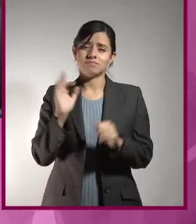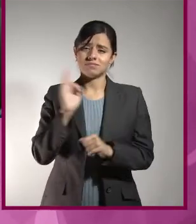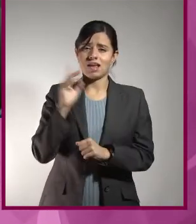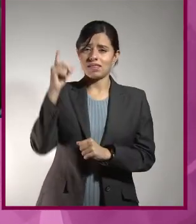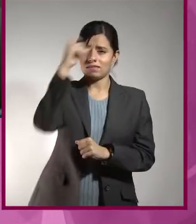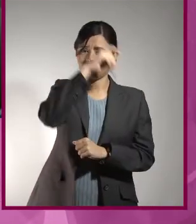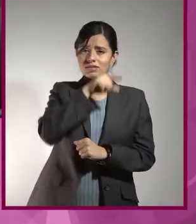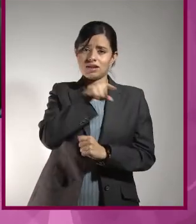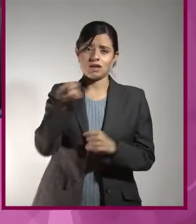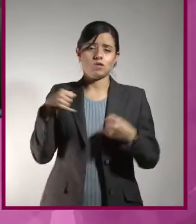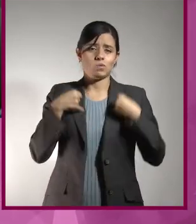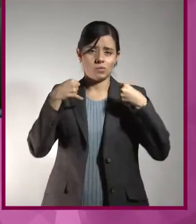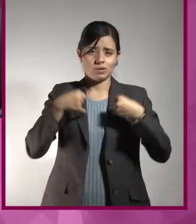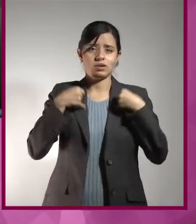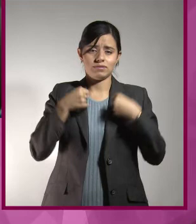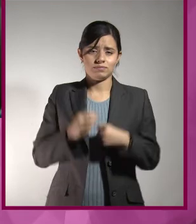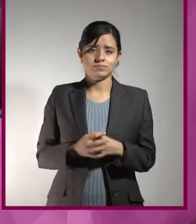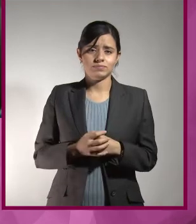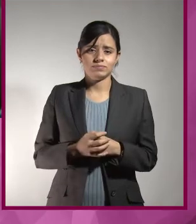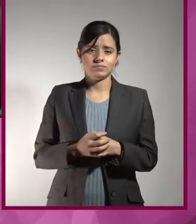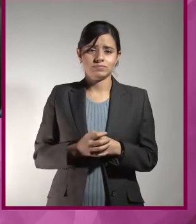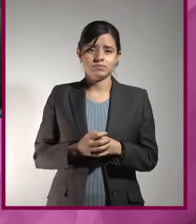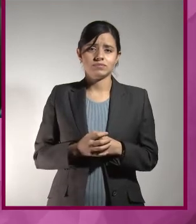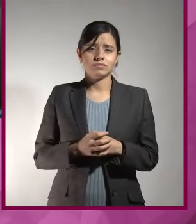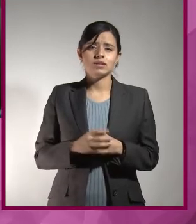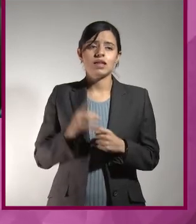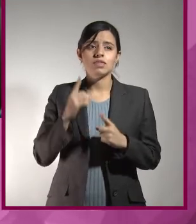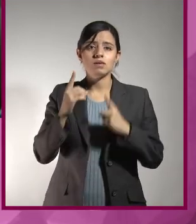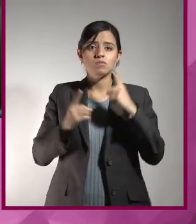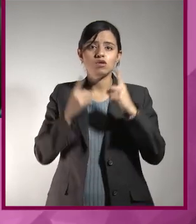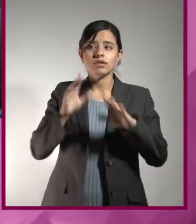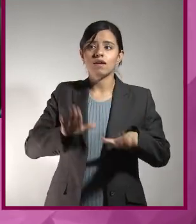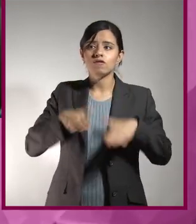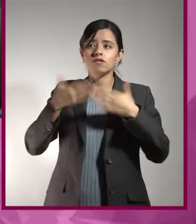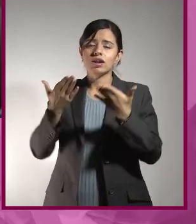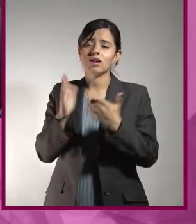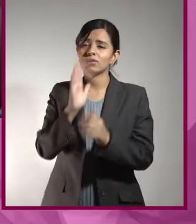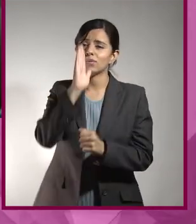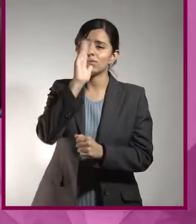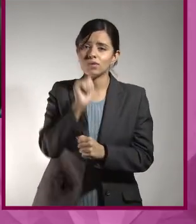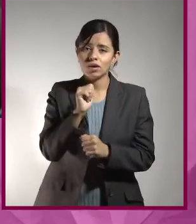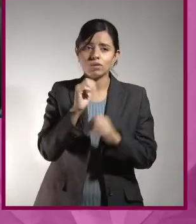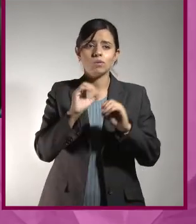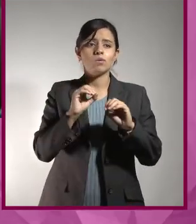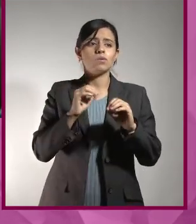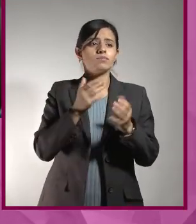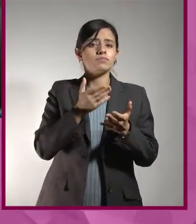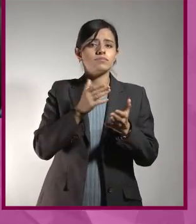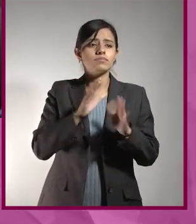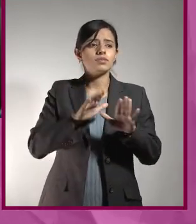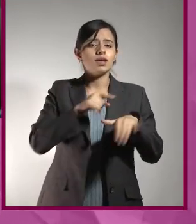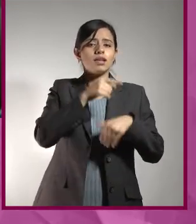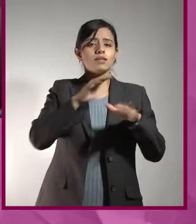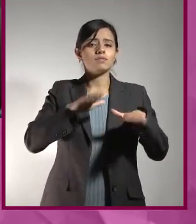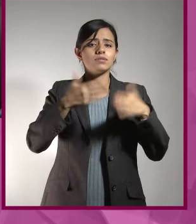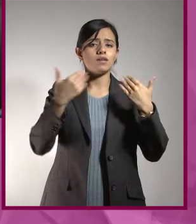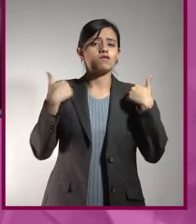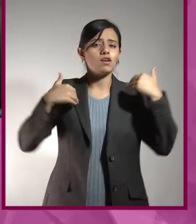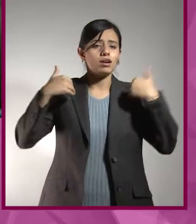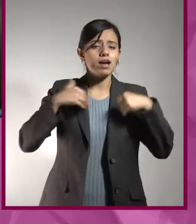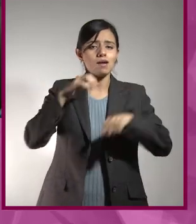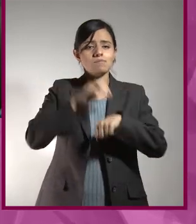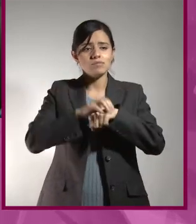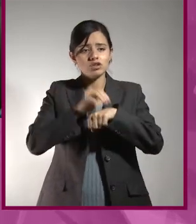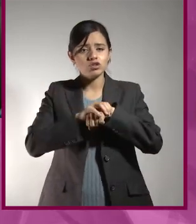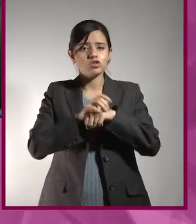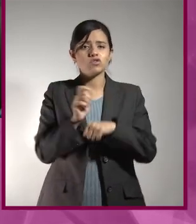vivir para los adolescentes. Privado del deporte afuera, de ver a tus amigos, tus amigas o